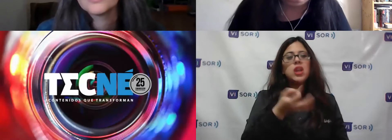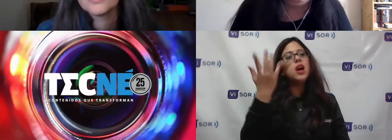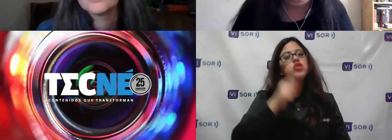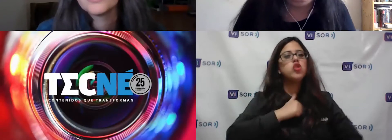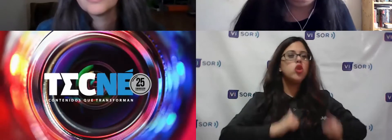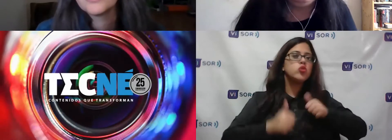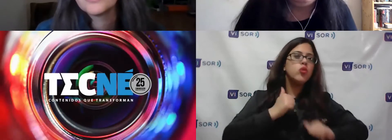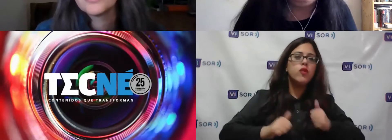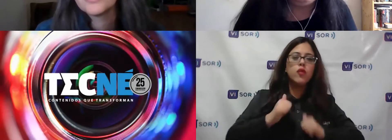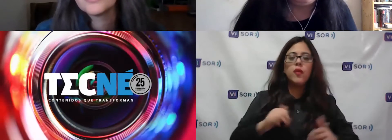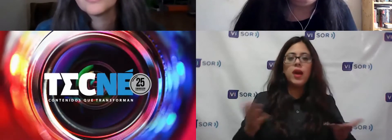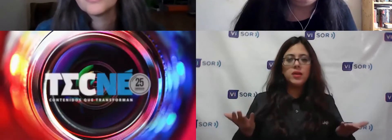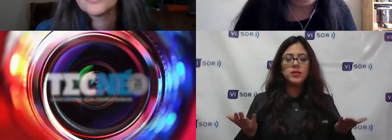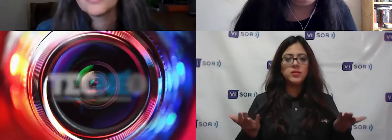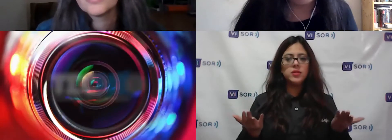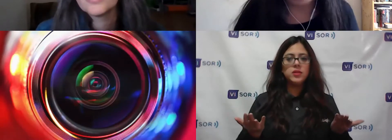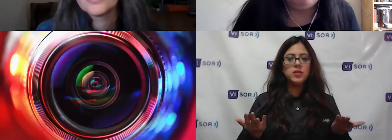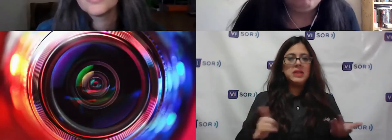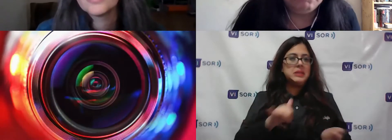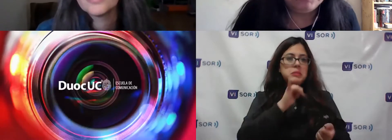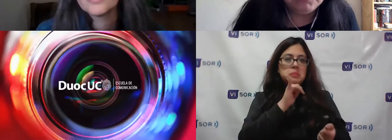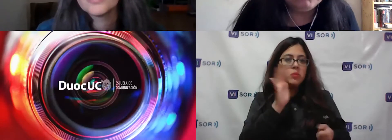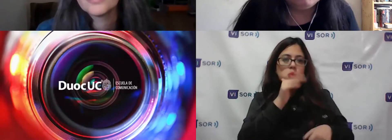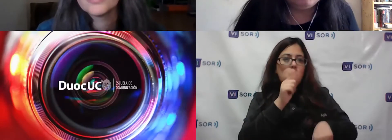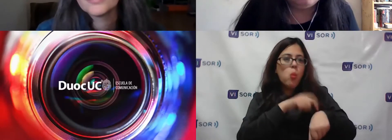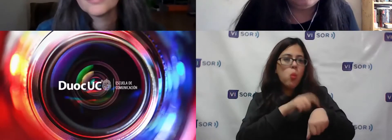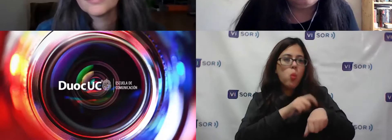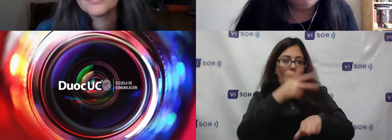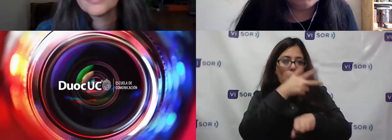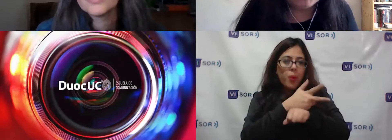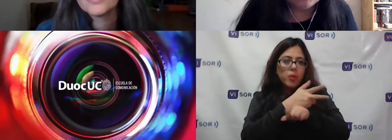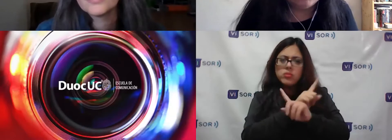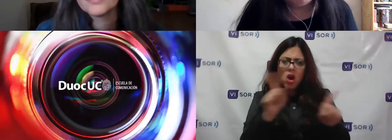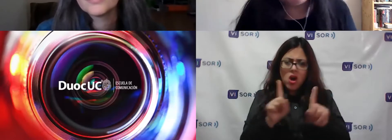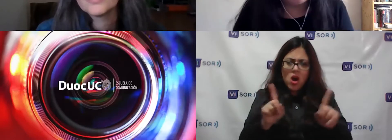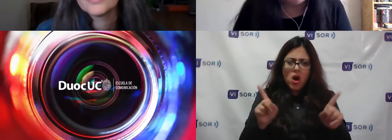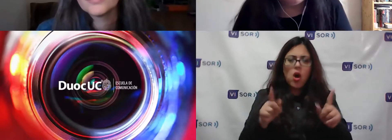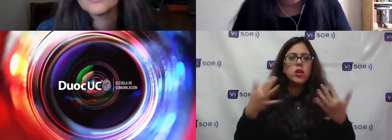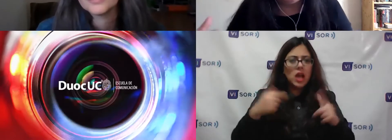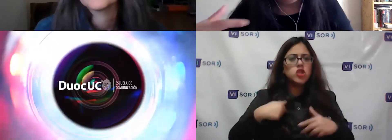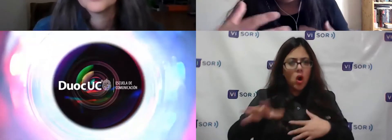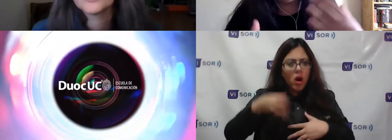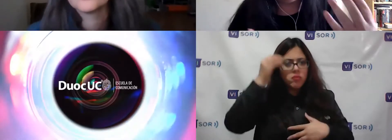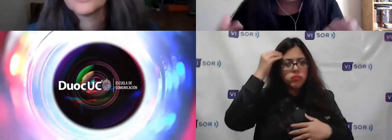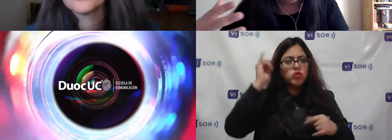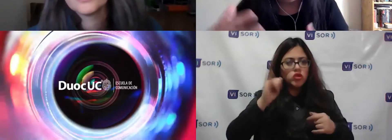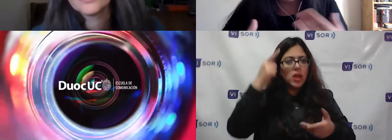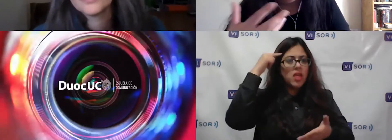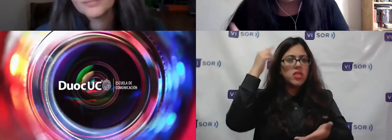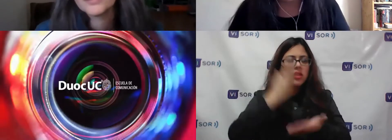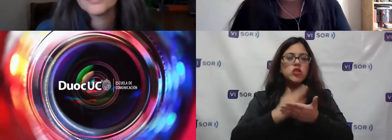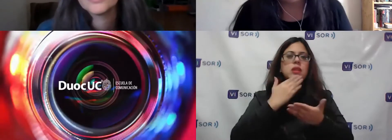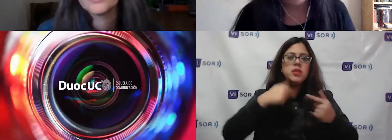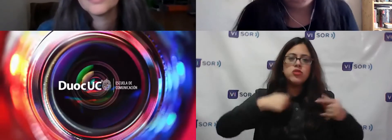qué no sé no tengo más tiempo para afirmar no estoy consciente en los mis decisiones no y articuló un poco todo